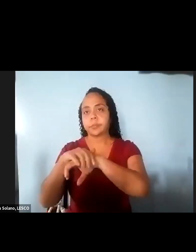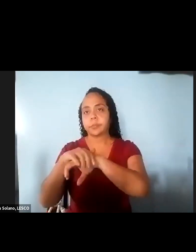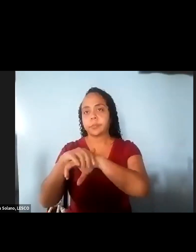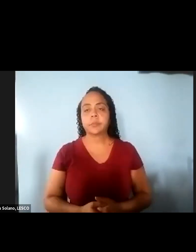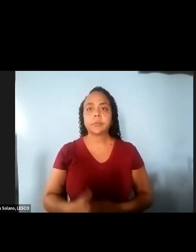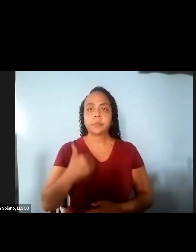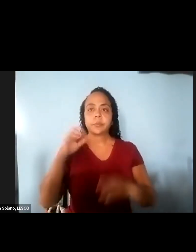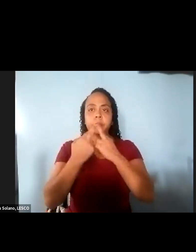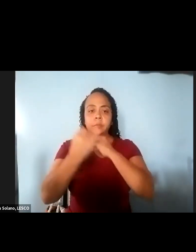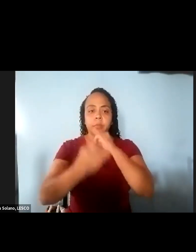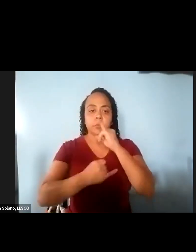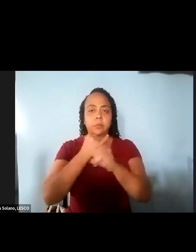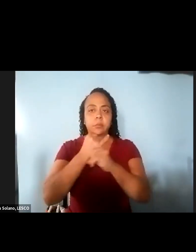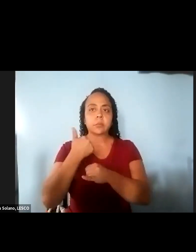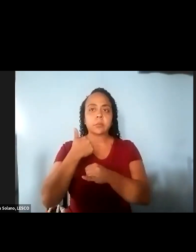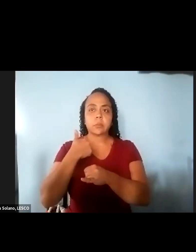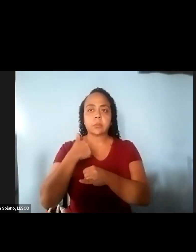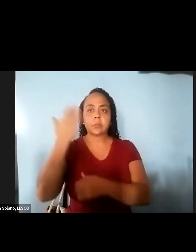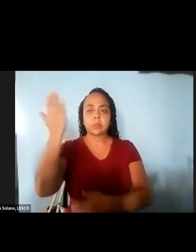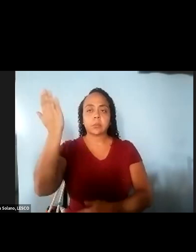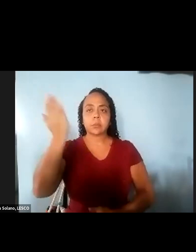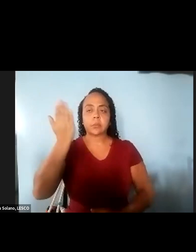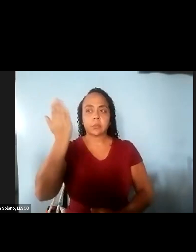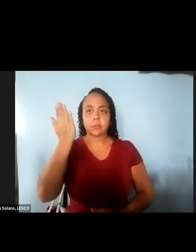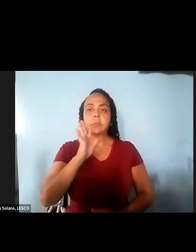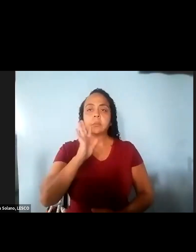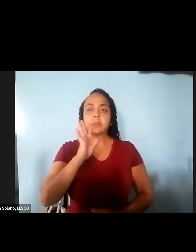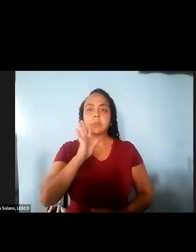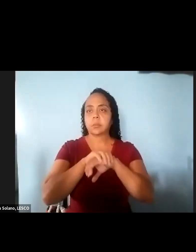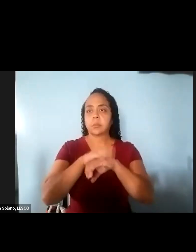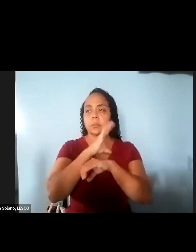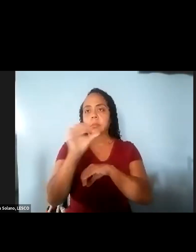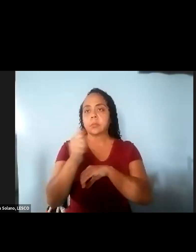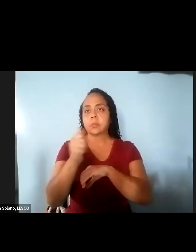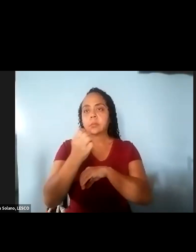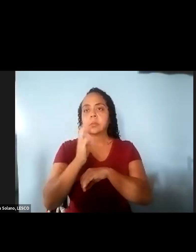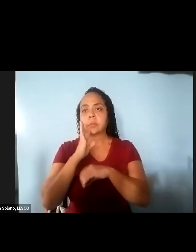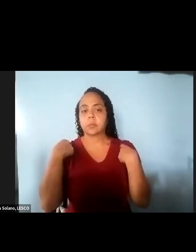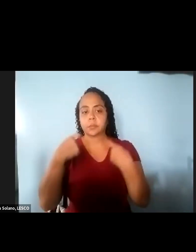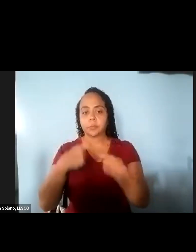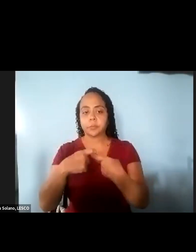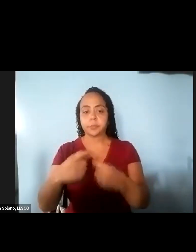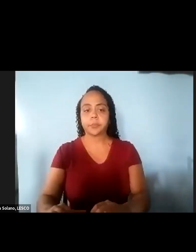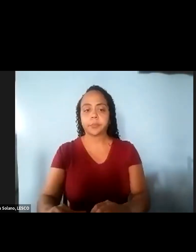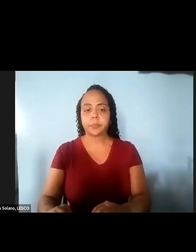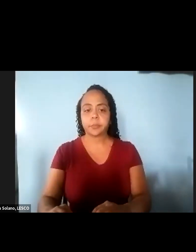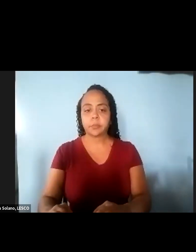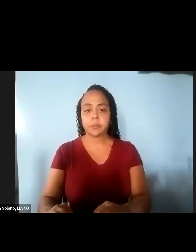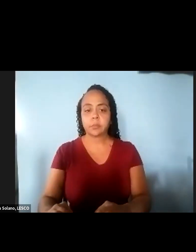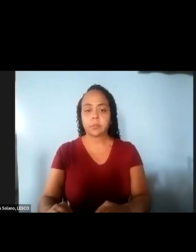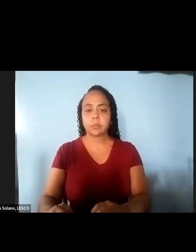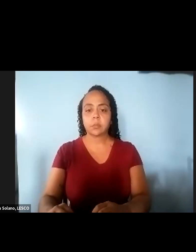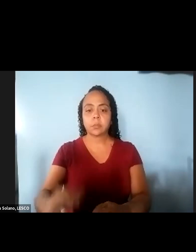internacional tenemos ponentes que hablarán en inglés y que otros que hablarán en español entonces pueden también